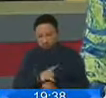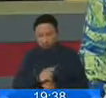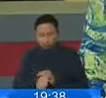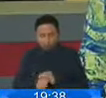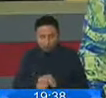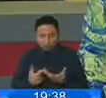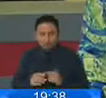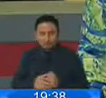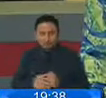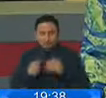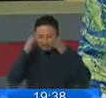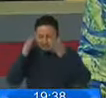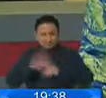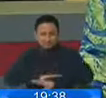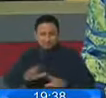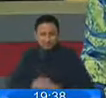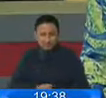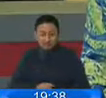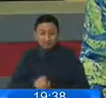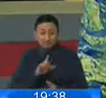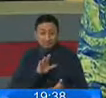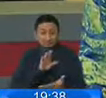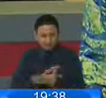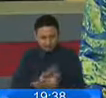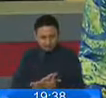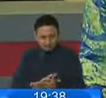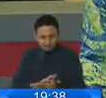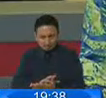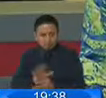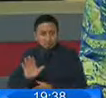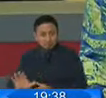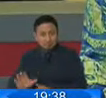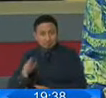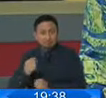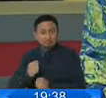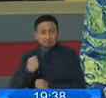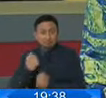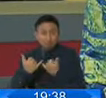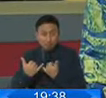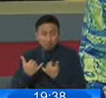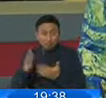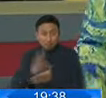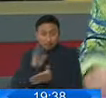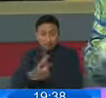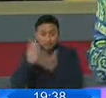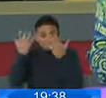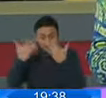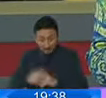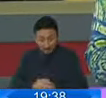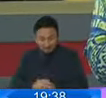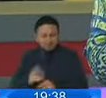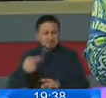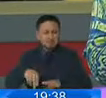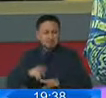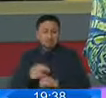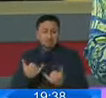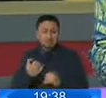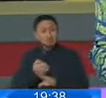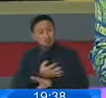o desenfocado en varias actividades, no se asuste. Es normal en la etapa final de clases. Les vamos a dar unas iniciativas para